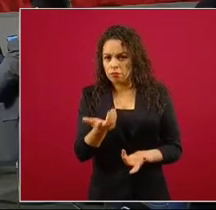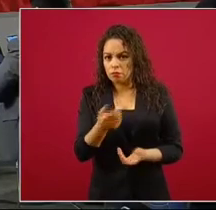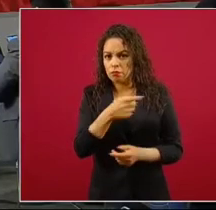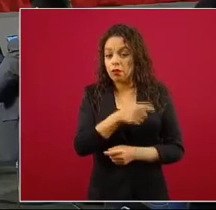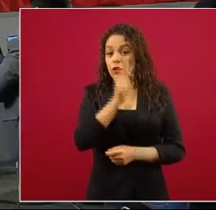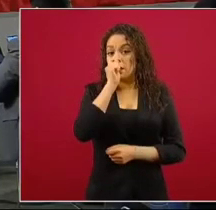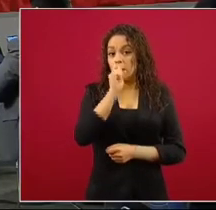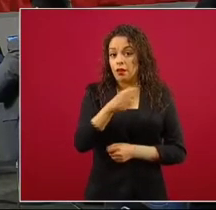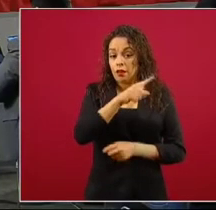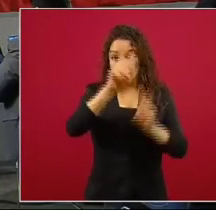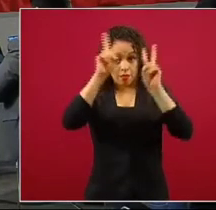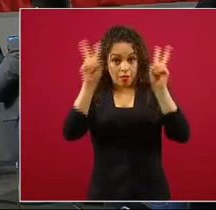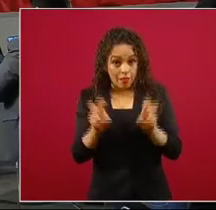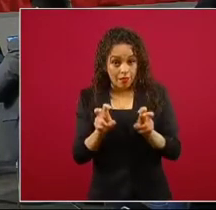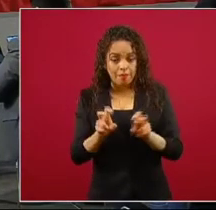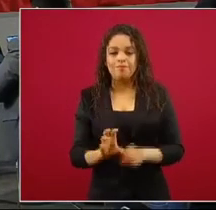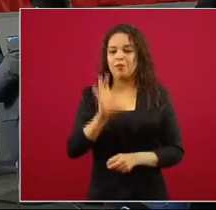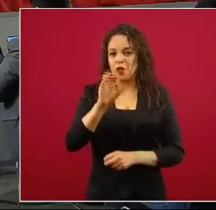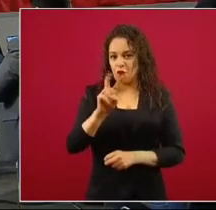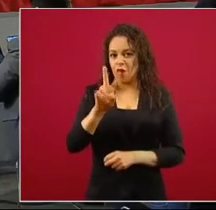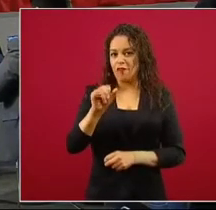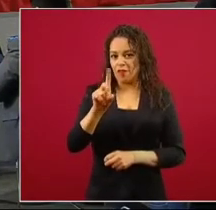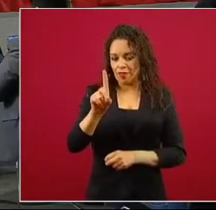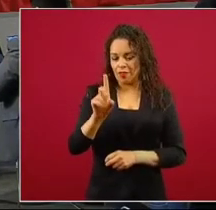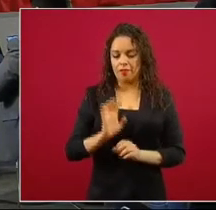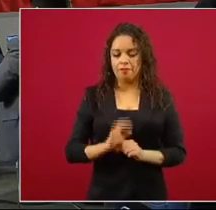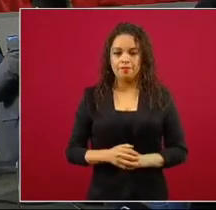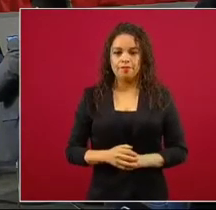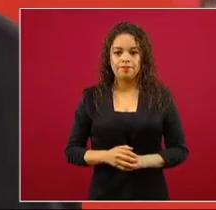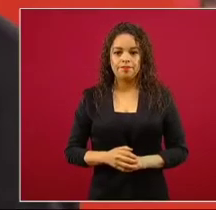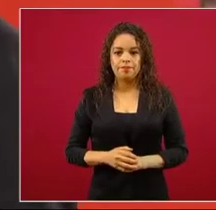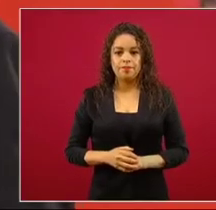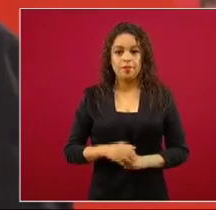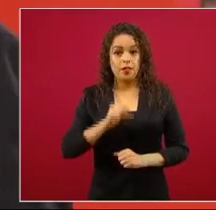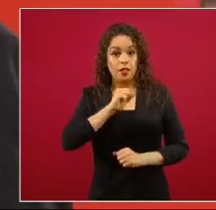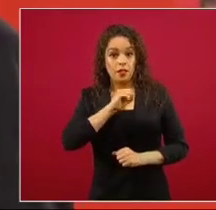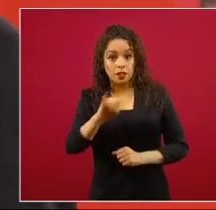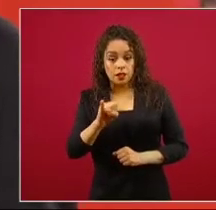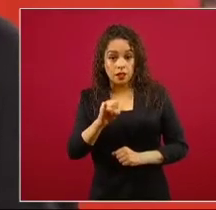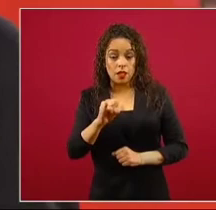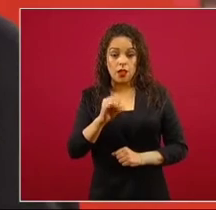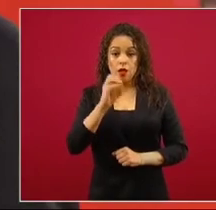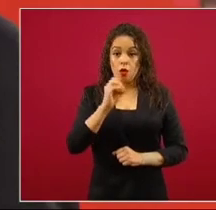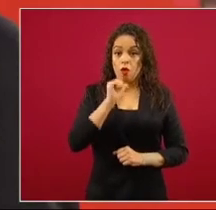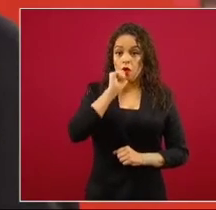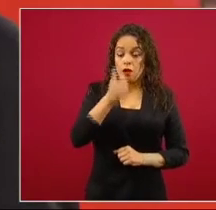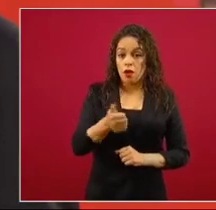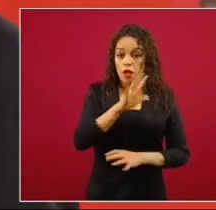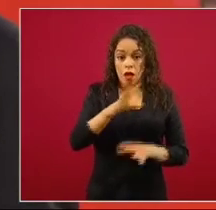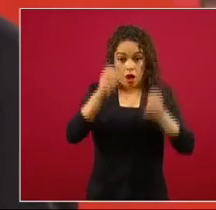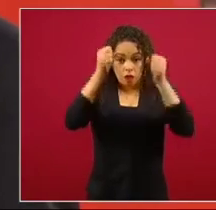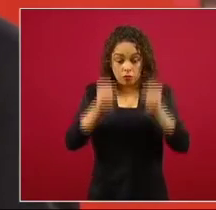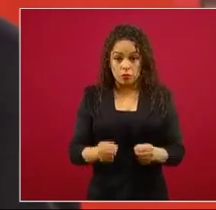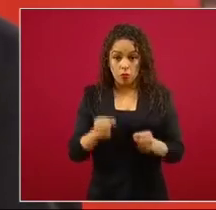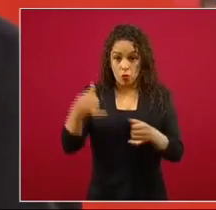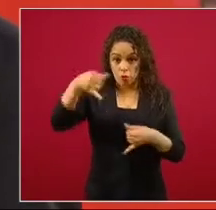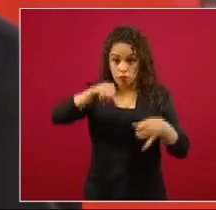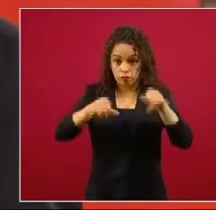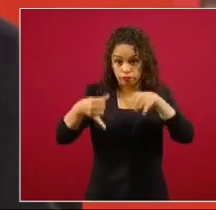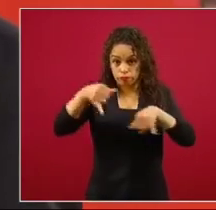ocupa es el COVID, aun cuando no se sepa si tienen o no una confirmación por laboratorio. Esto tiene como